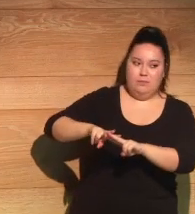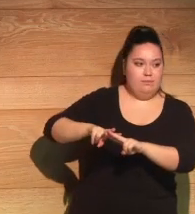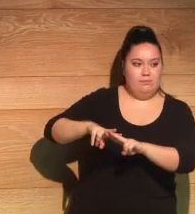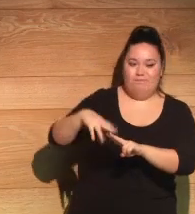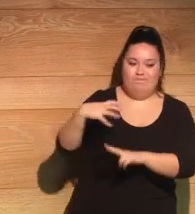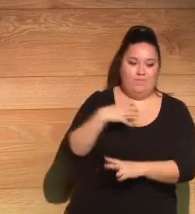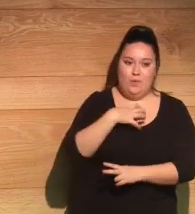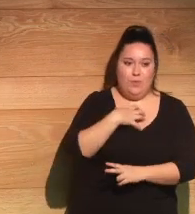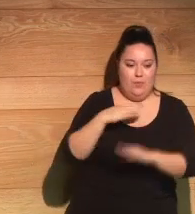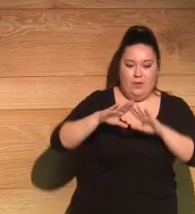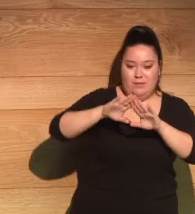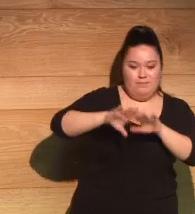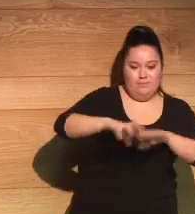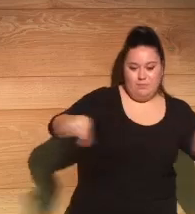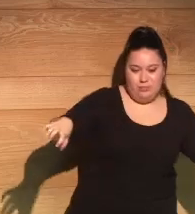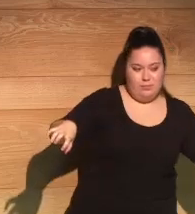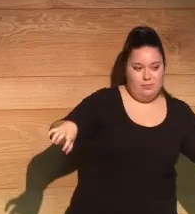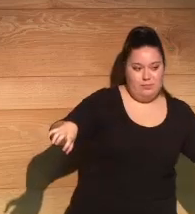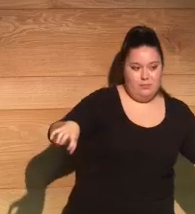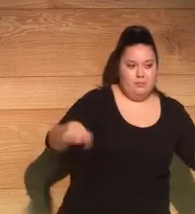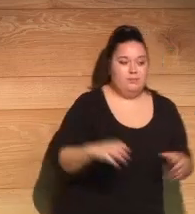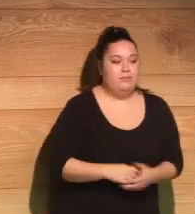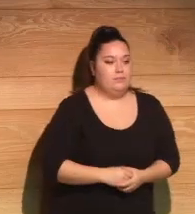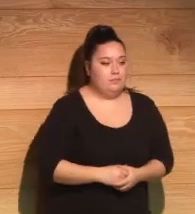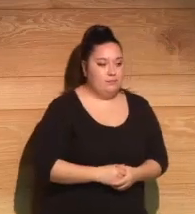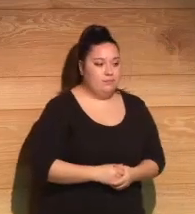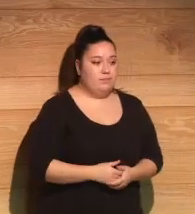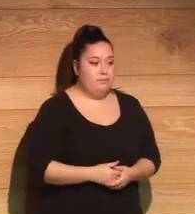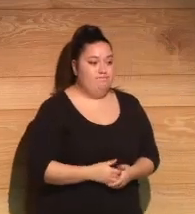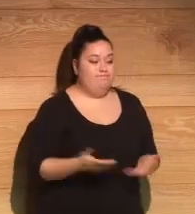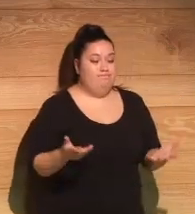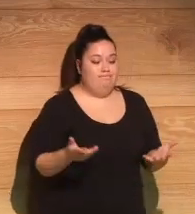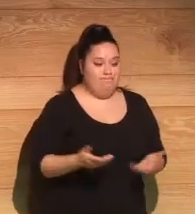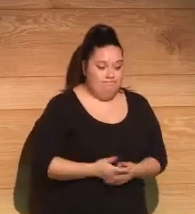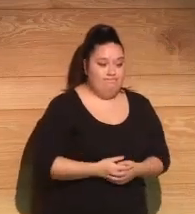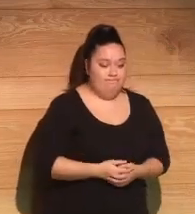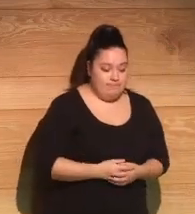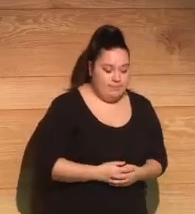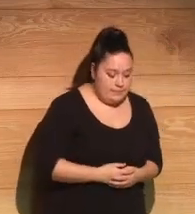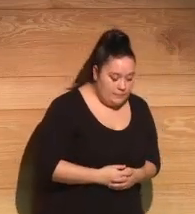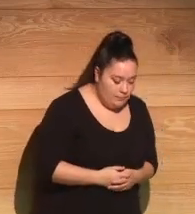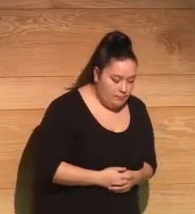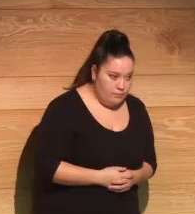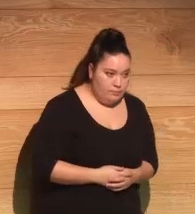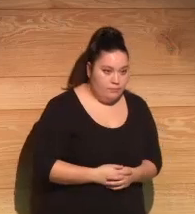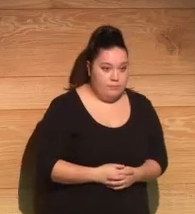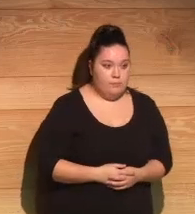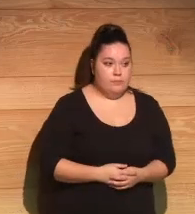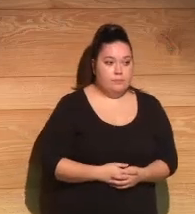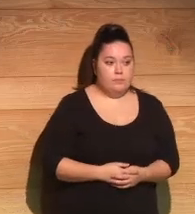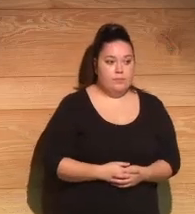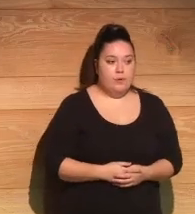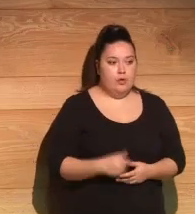pudiera separarse de un análisis materialista o de otro tipo, ¿no? Y claro, sí, no